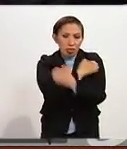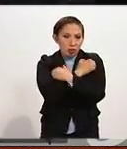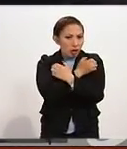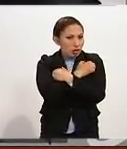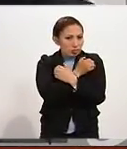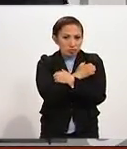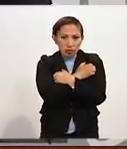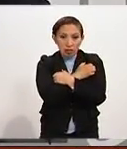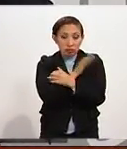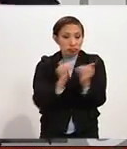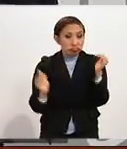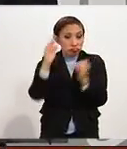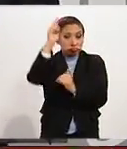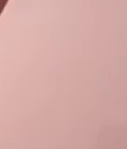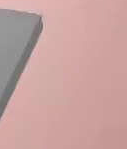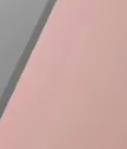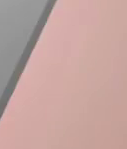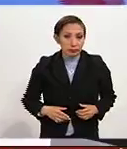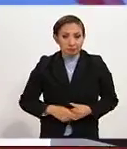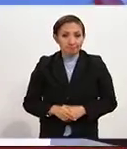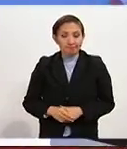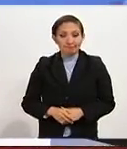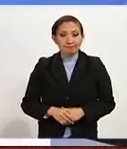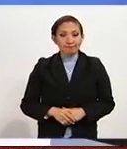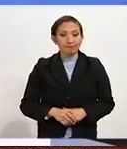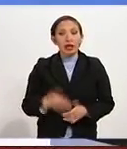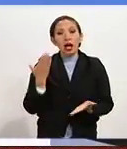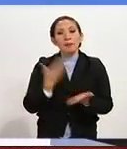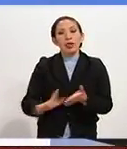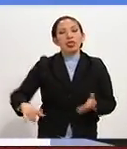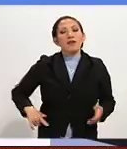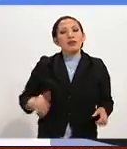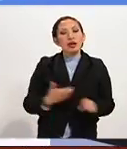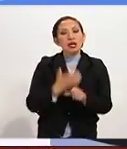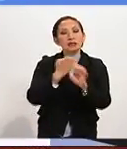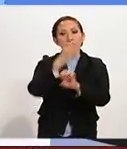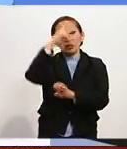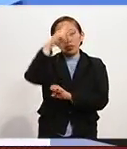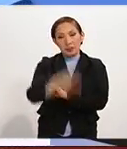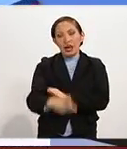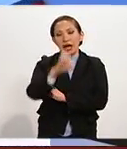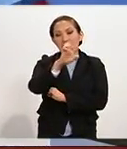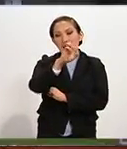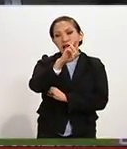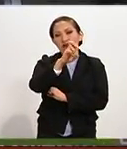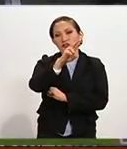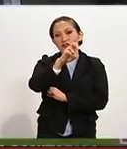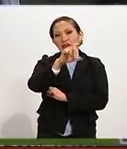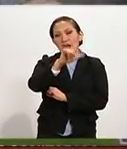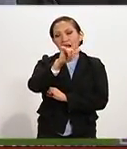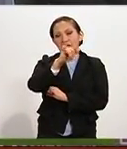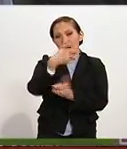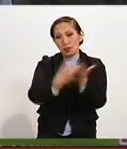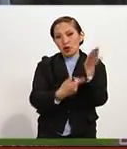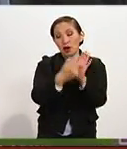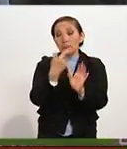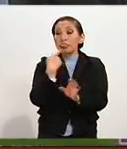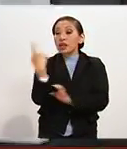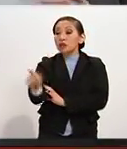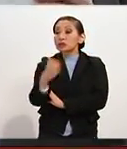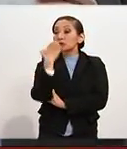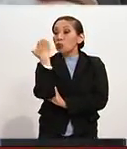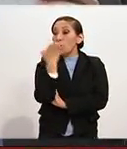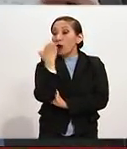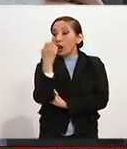educativo superior. Por su parte, el gobernador del Estado de México, Erubiel Ávila, presentó el programa Denuncia